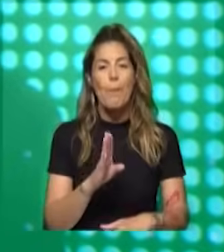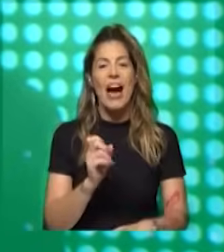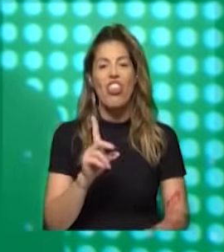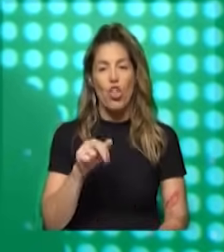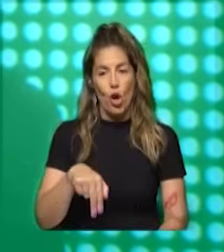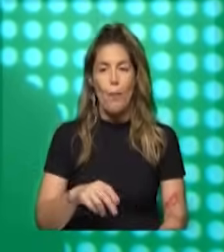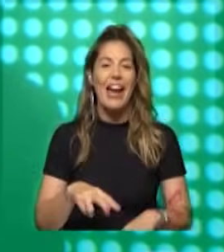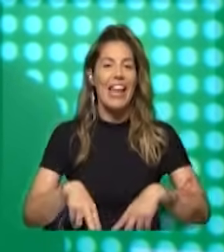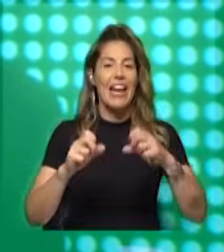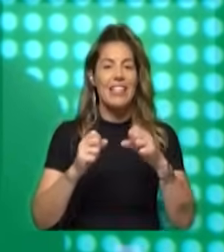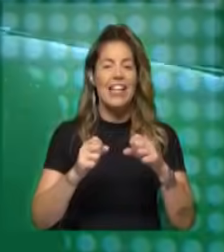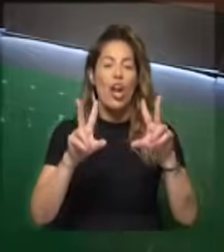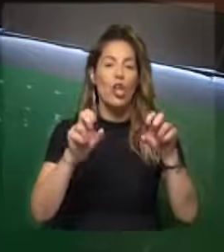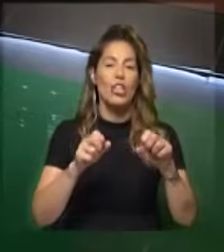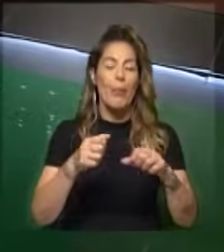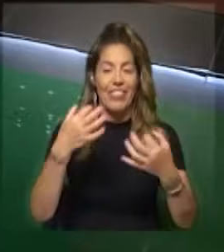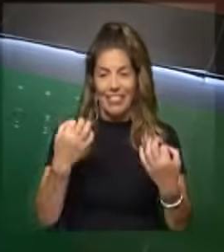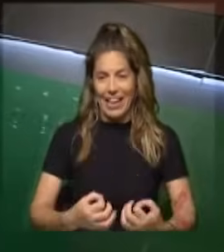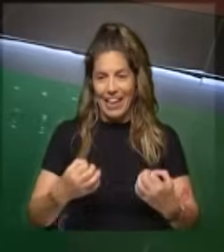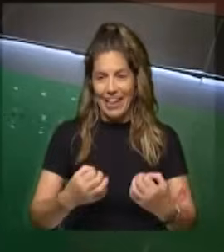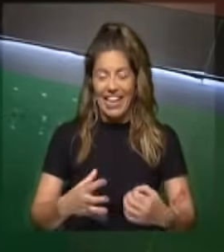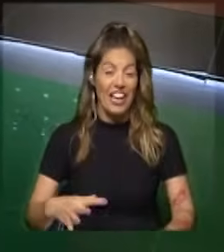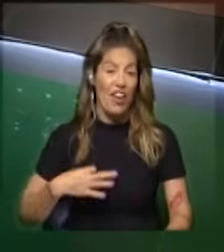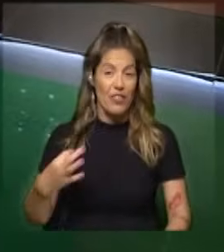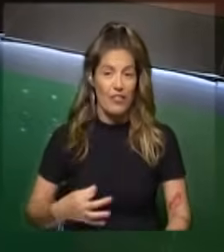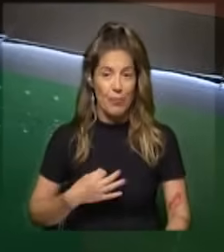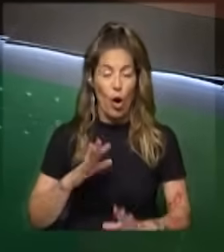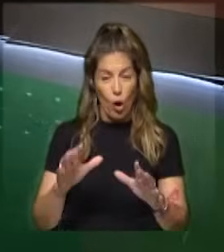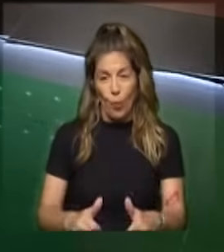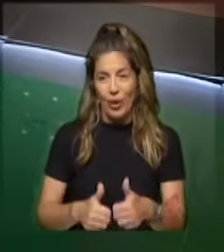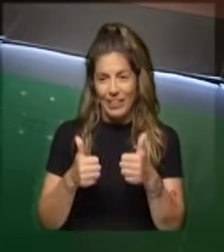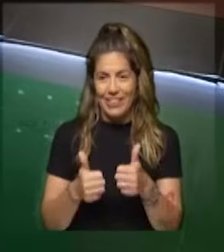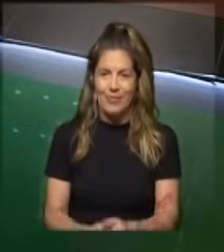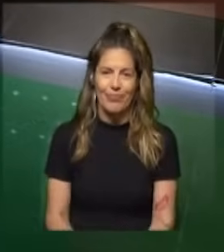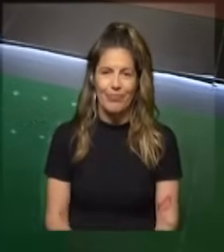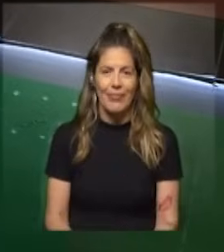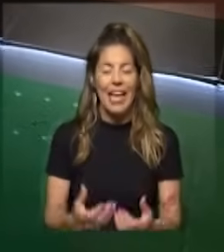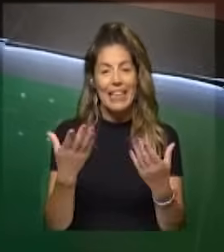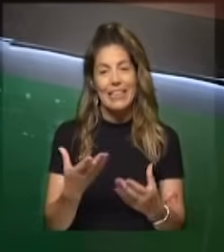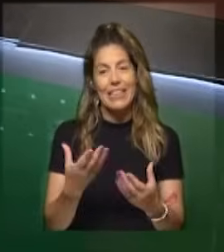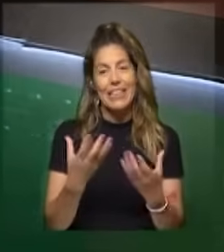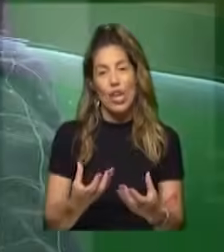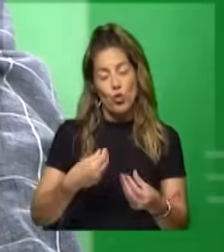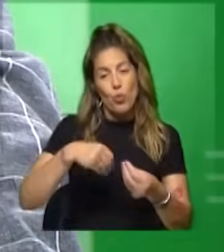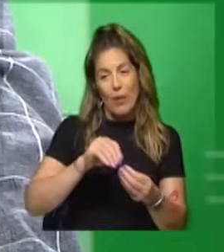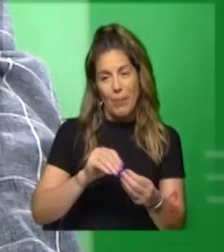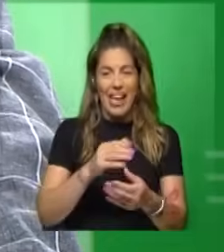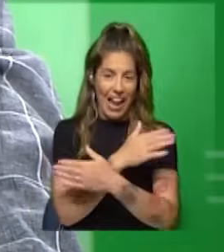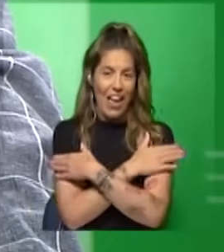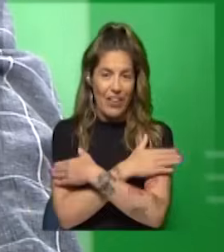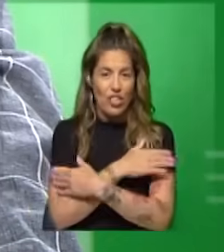aspectos de esta realidad que nos toca vivir. ¿Qué tal, Álvaro? ¿Cómo estás? Bien, muy bien. Quiero sumarme al beso y al abrazo grande a